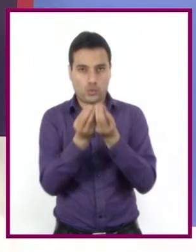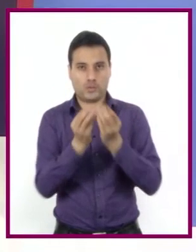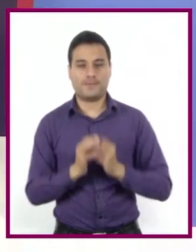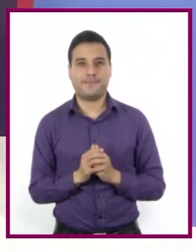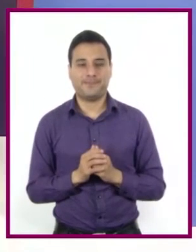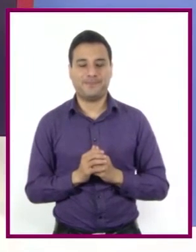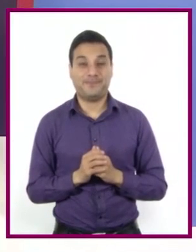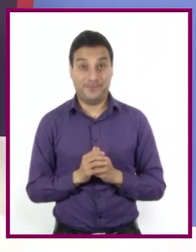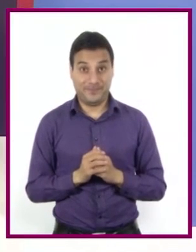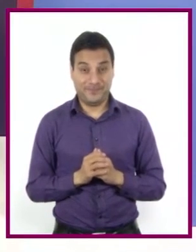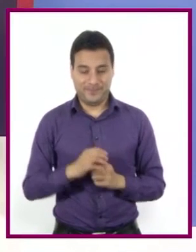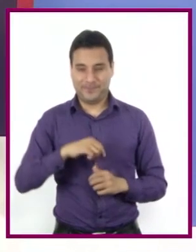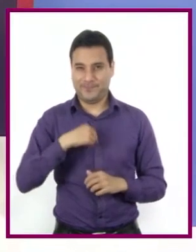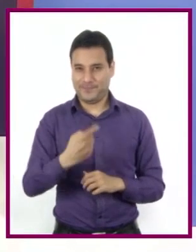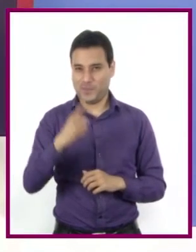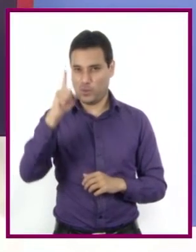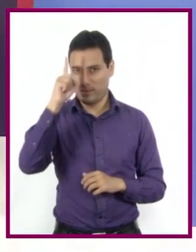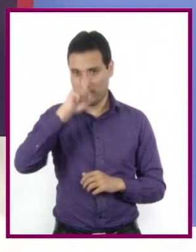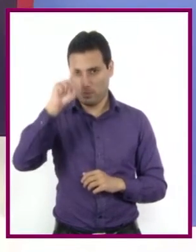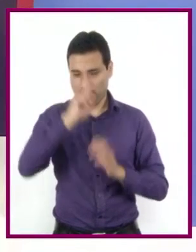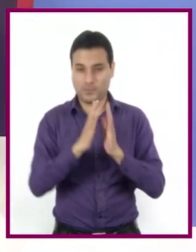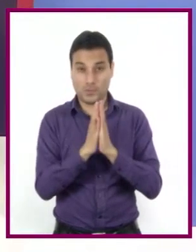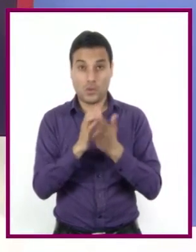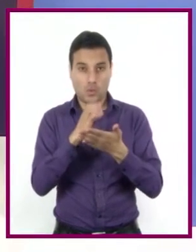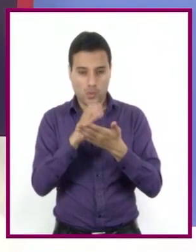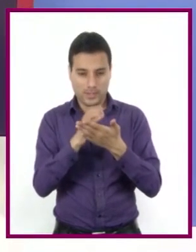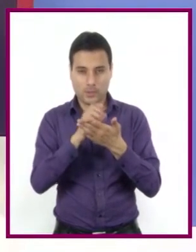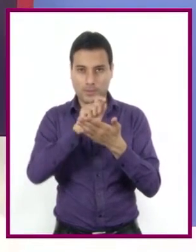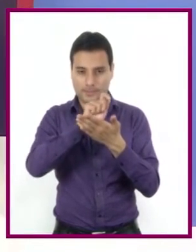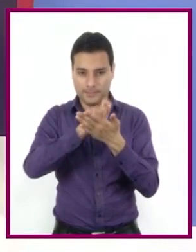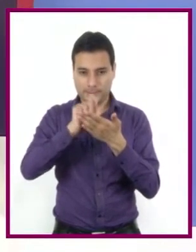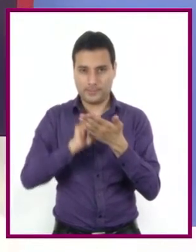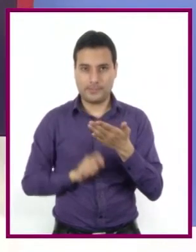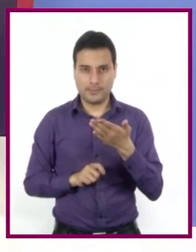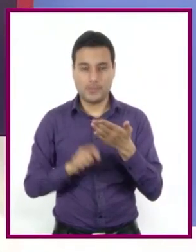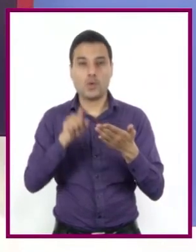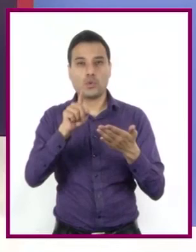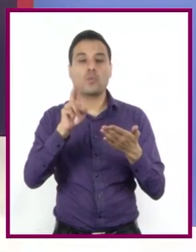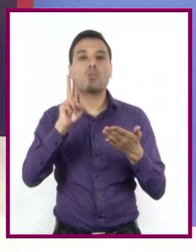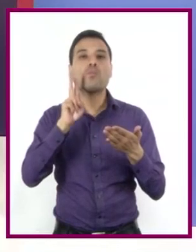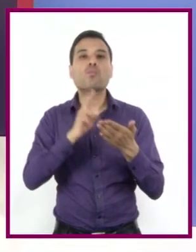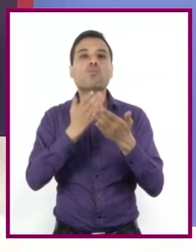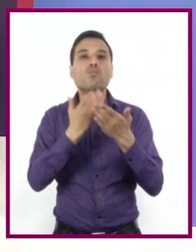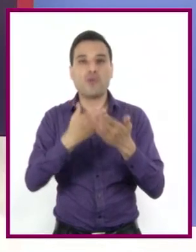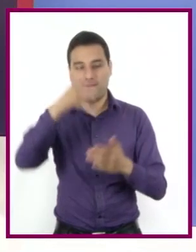Te sugiero que todo quede en tu cuaderno para que sea la evidencia de lo aprendido en esta sesión.